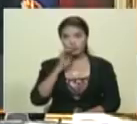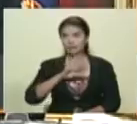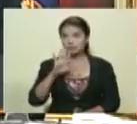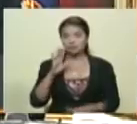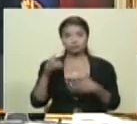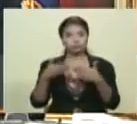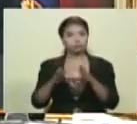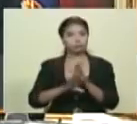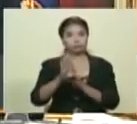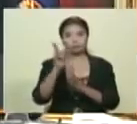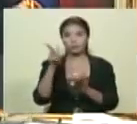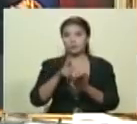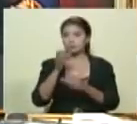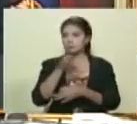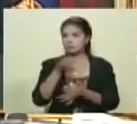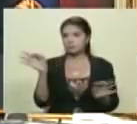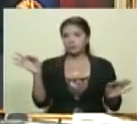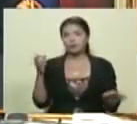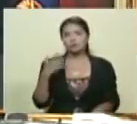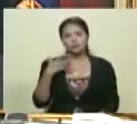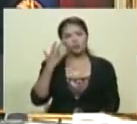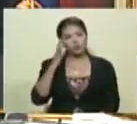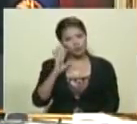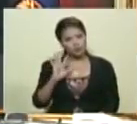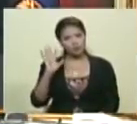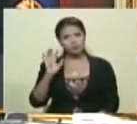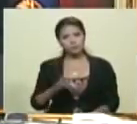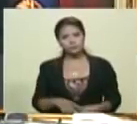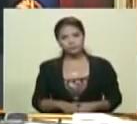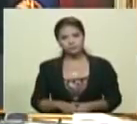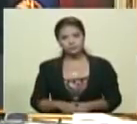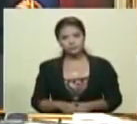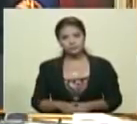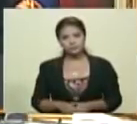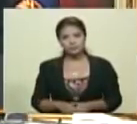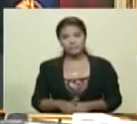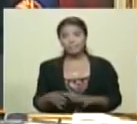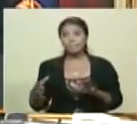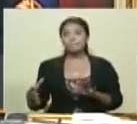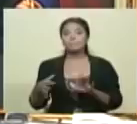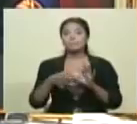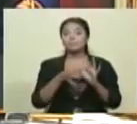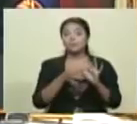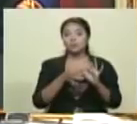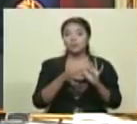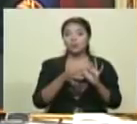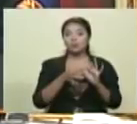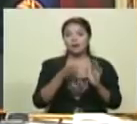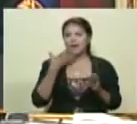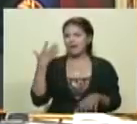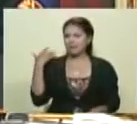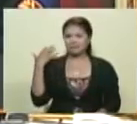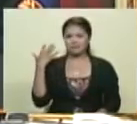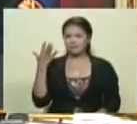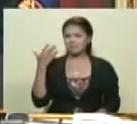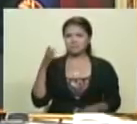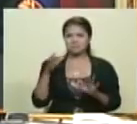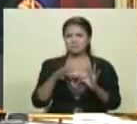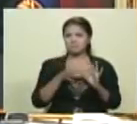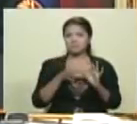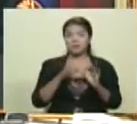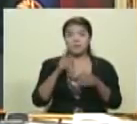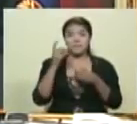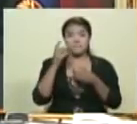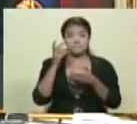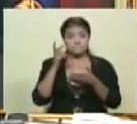papel y creo inclusive que la Unión Soviética en su tiempo ocupó un papel